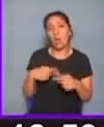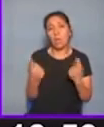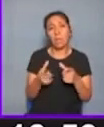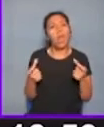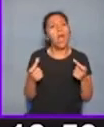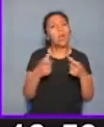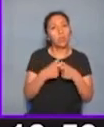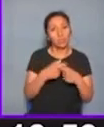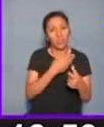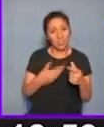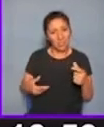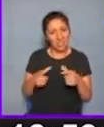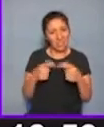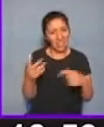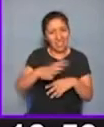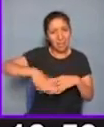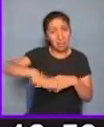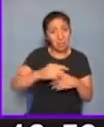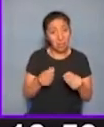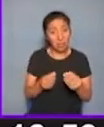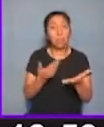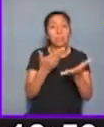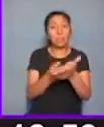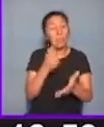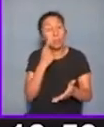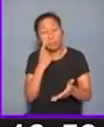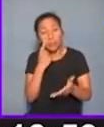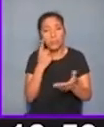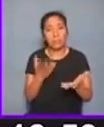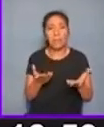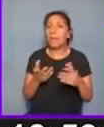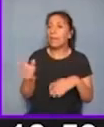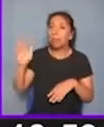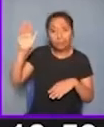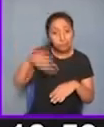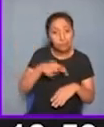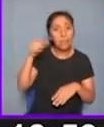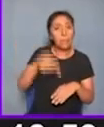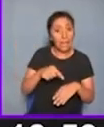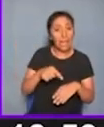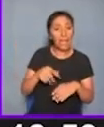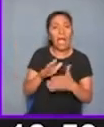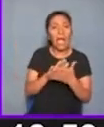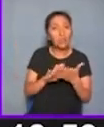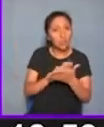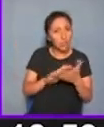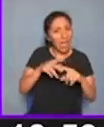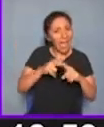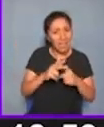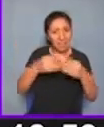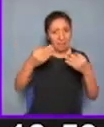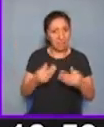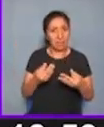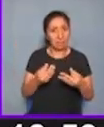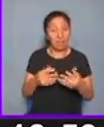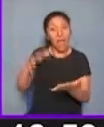eh la nota presentar al municipio para que puedan venir a hacer este arreglo o sea De todas maneras la máquina ya viene porque siempr siem que hay estas